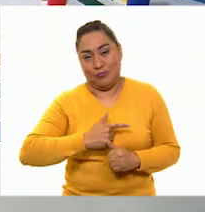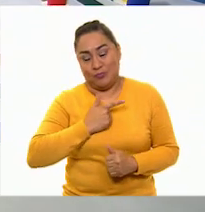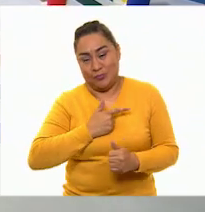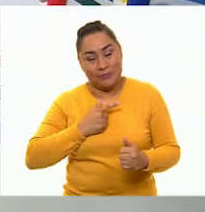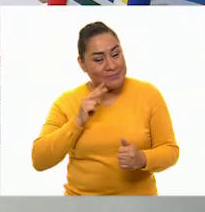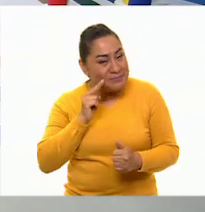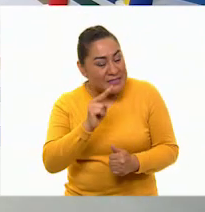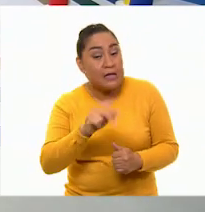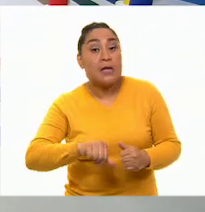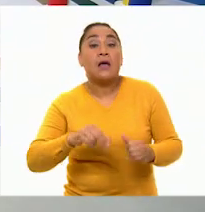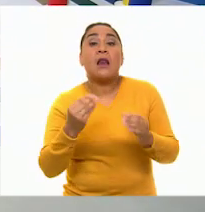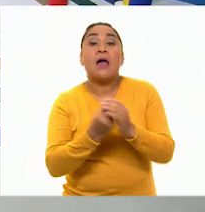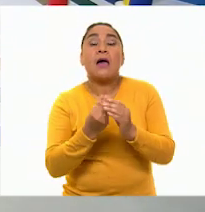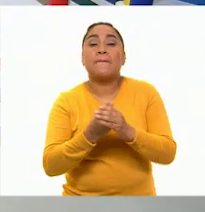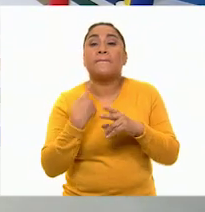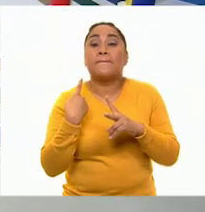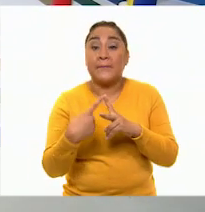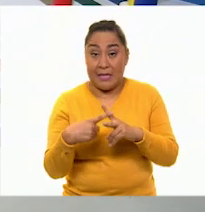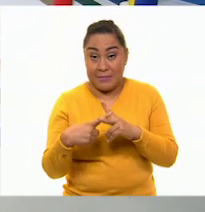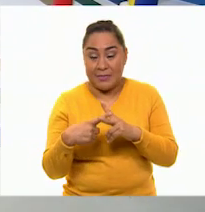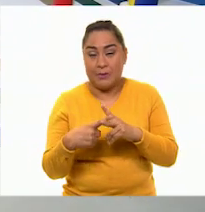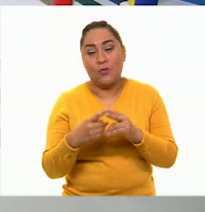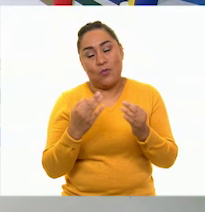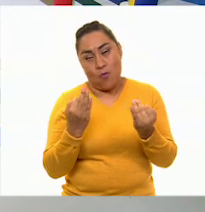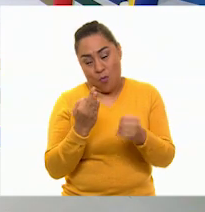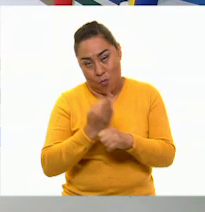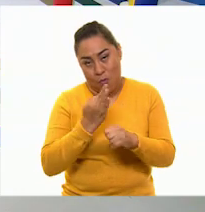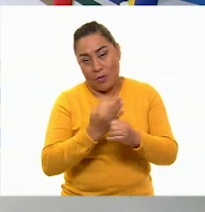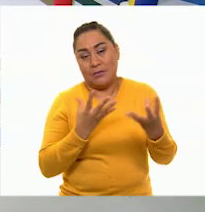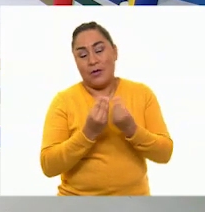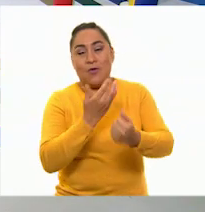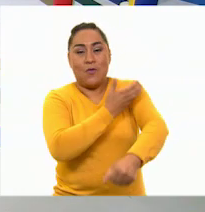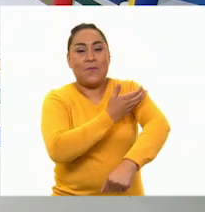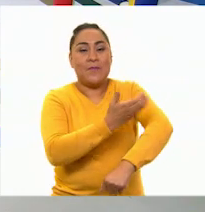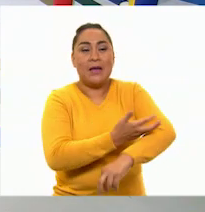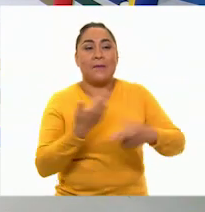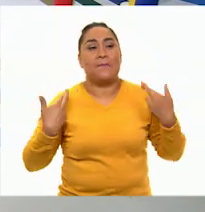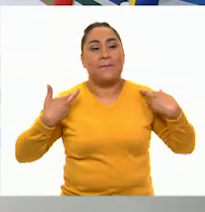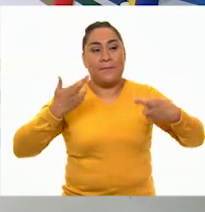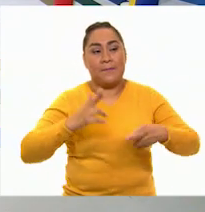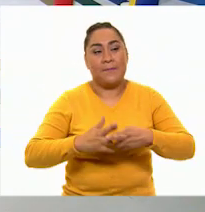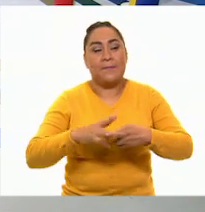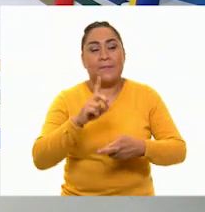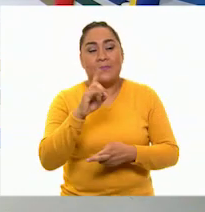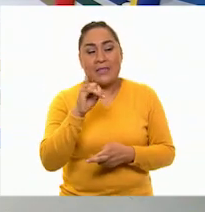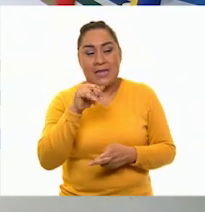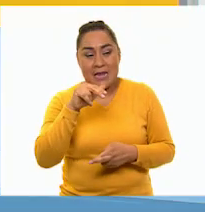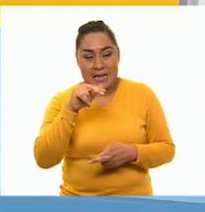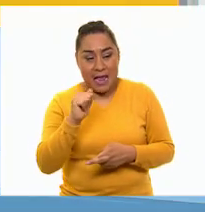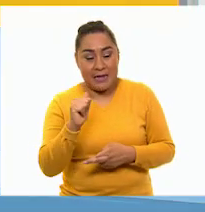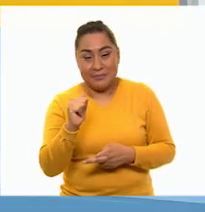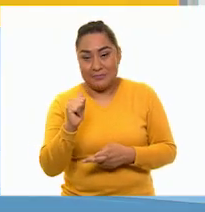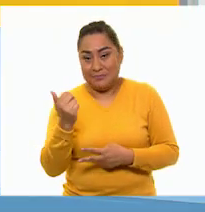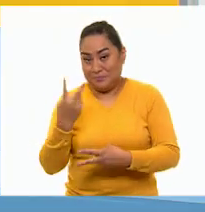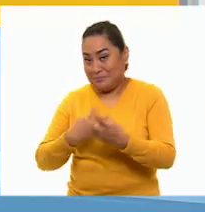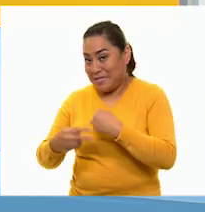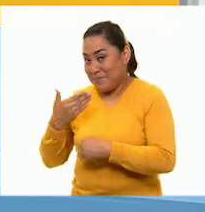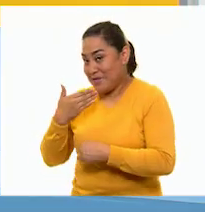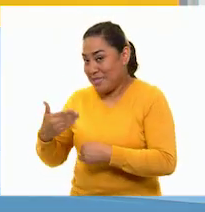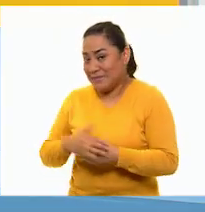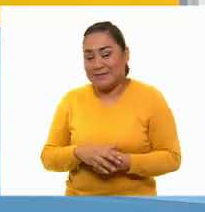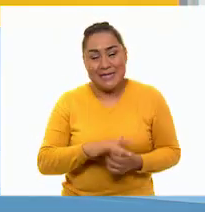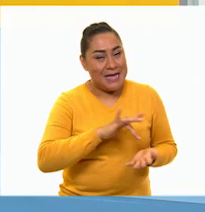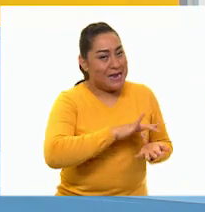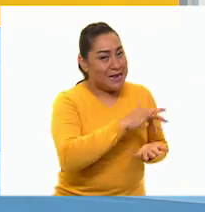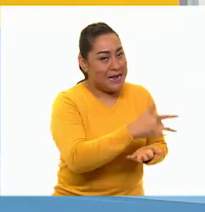de matemáticas, para lo cual nos acompaña, como siempre, la maestra Diana Floriza Cortés. Bienvenida, maestra. Muchas gracias,